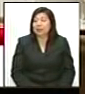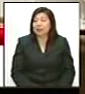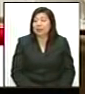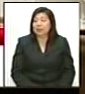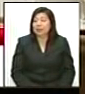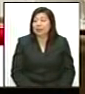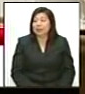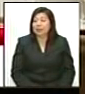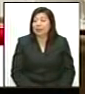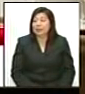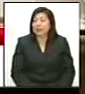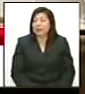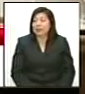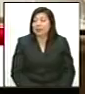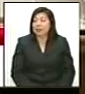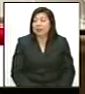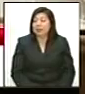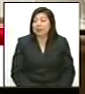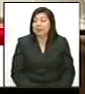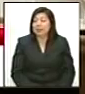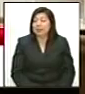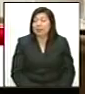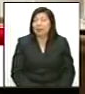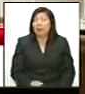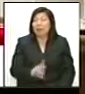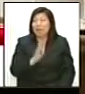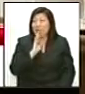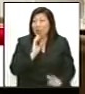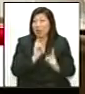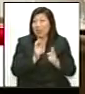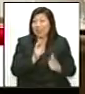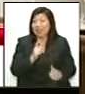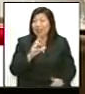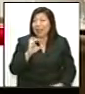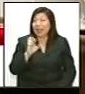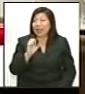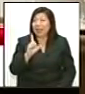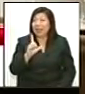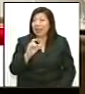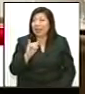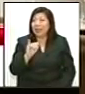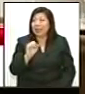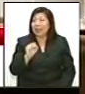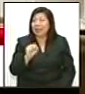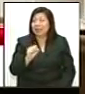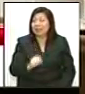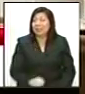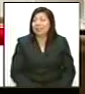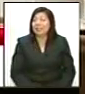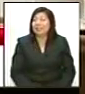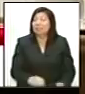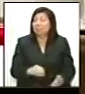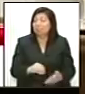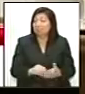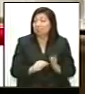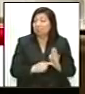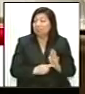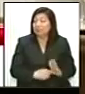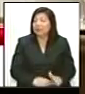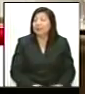Y con respecto a lo que indicó el congresista Elías, nosotros vamos a cumplir con lo que hemos